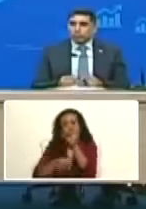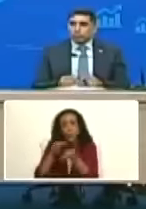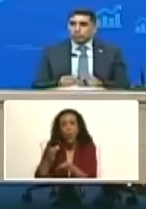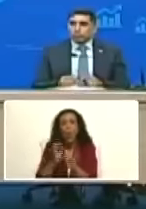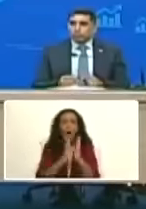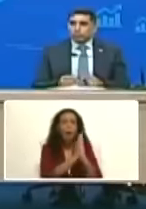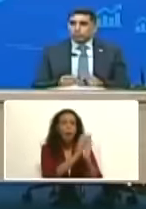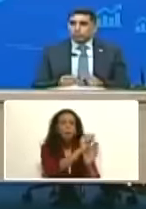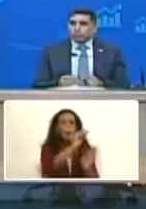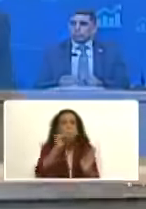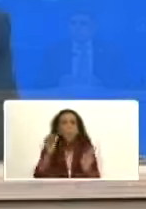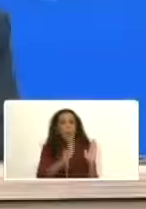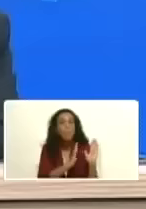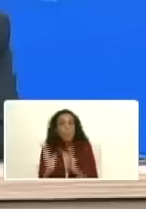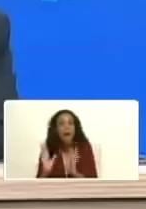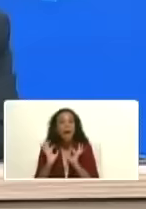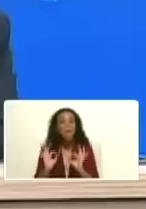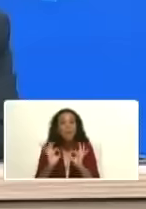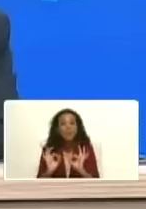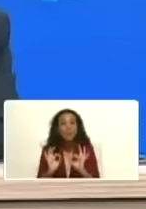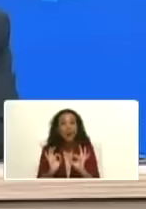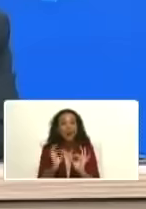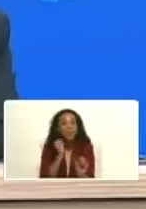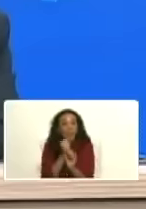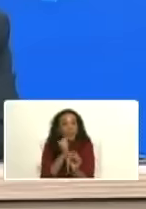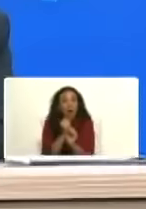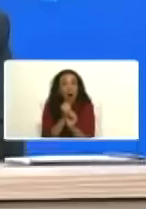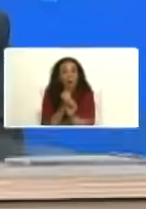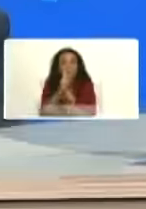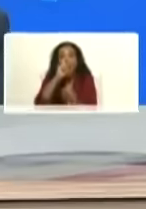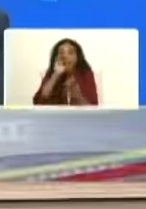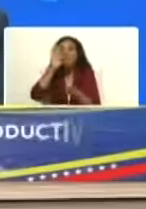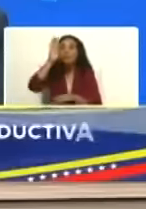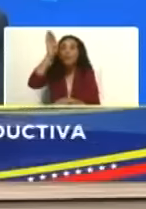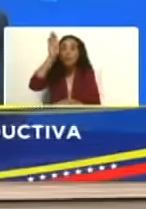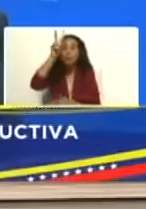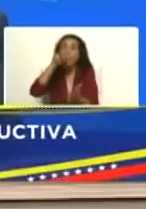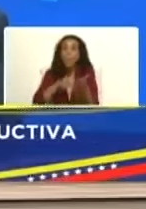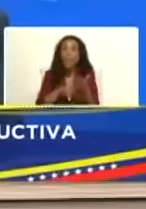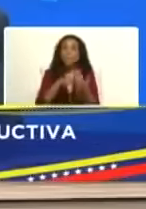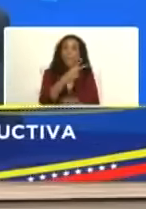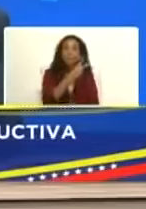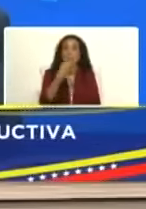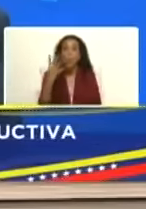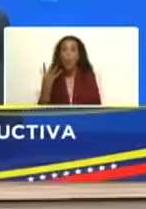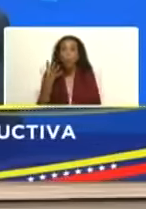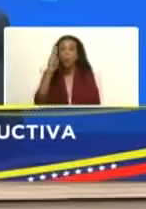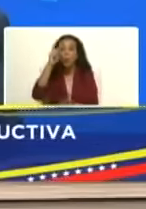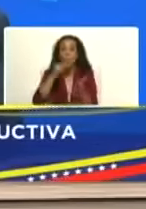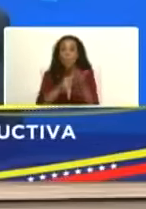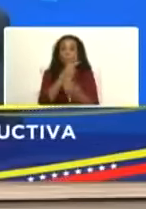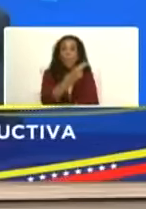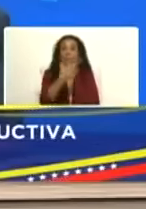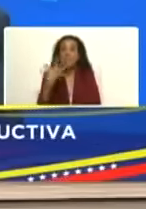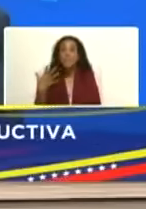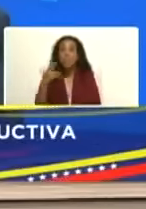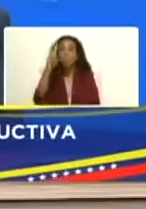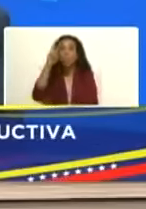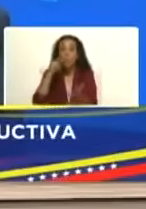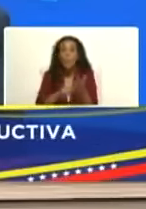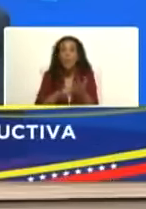he pedido un plan especial para los años 2024, 2025,